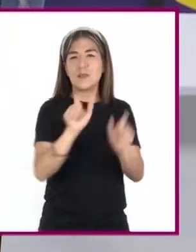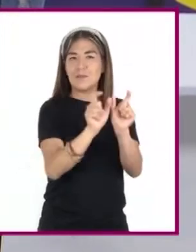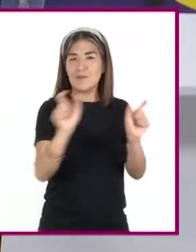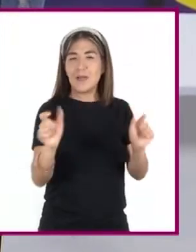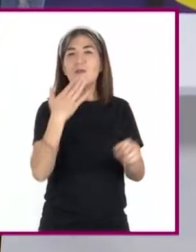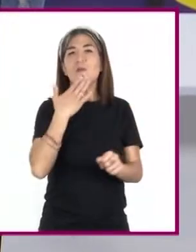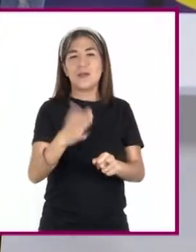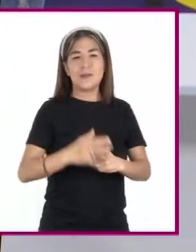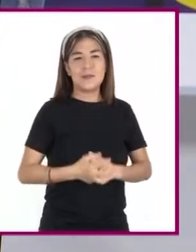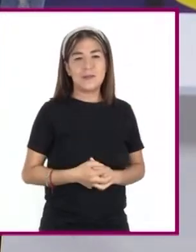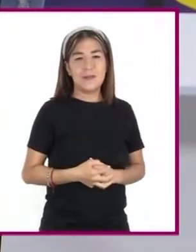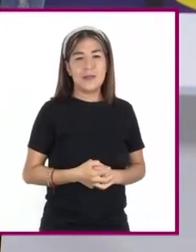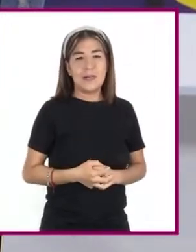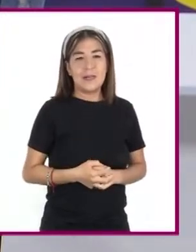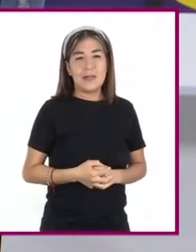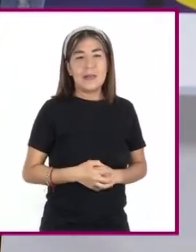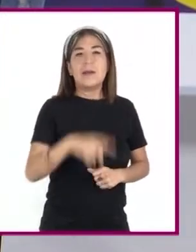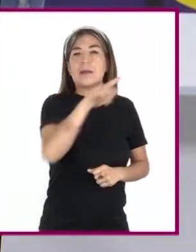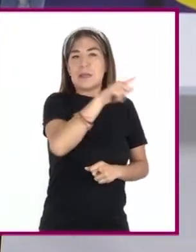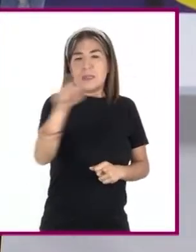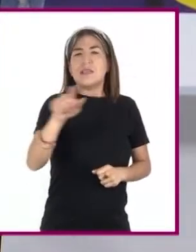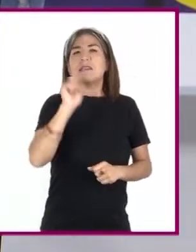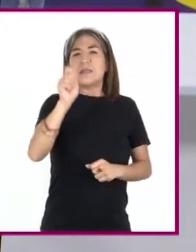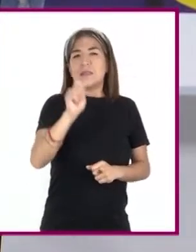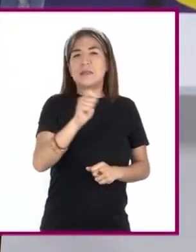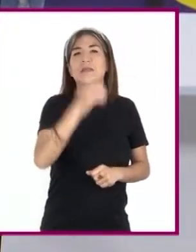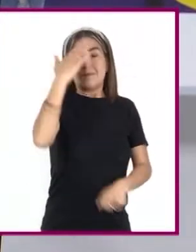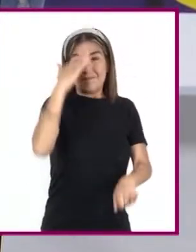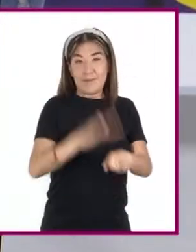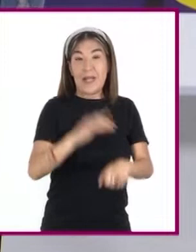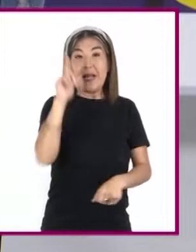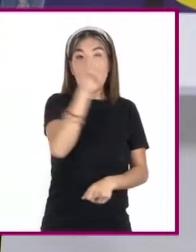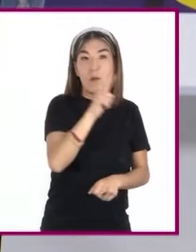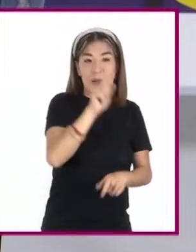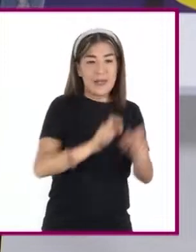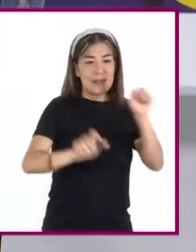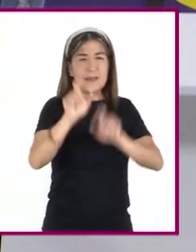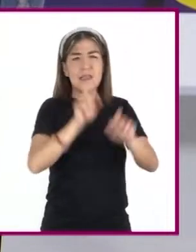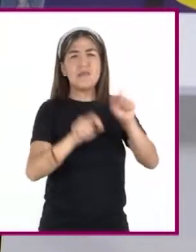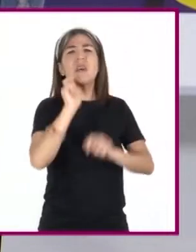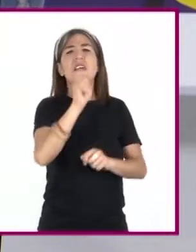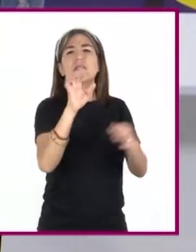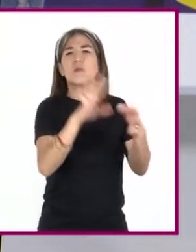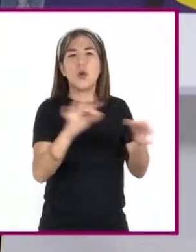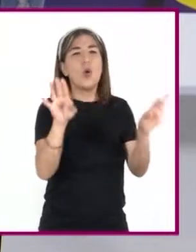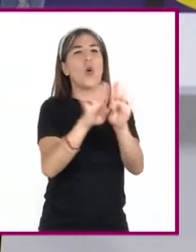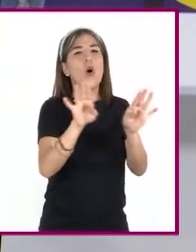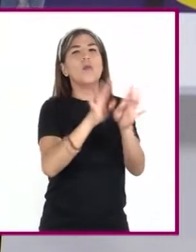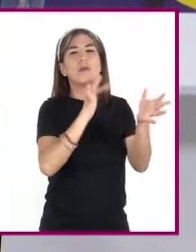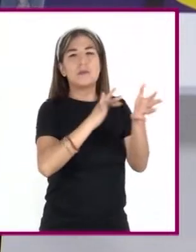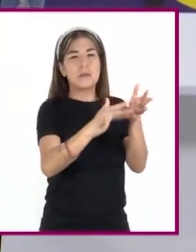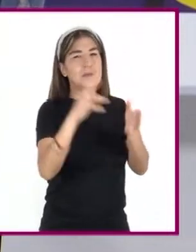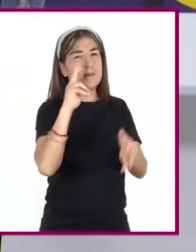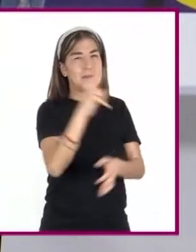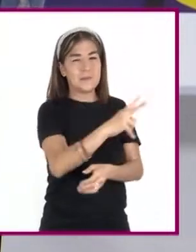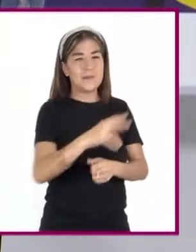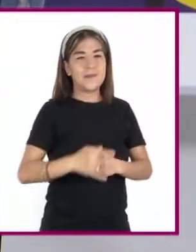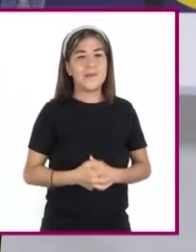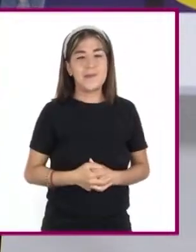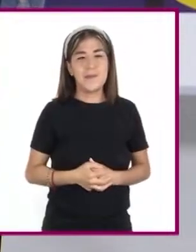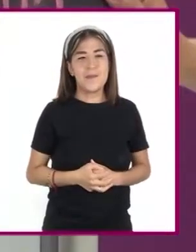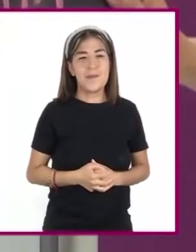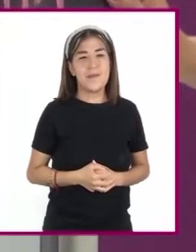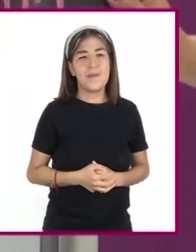correspondiente. Recuerden que el lenguaje de la química nos indica cómo leer una ecuación. La ecuación se lee